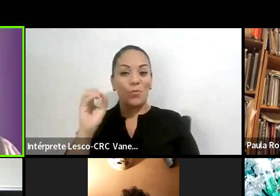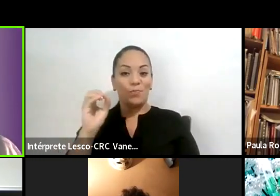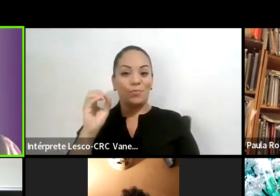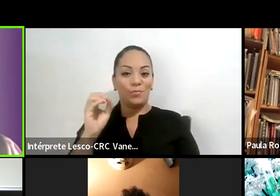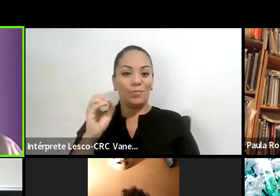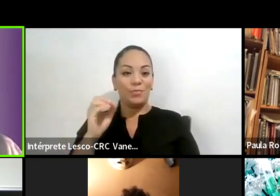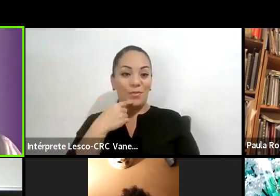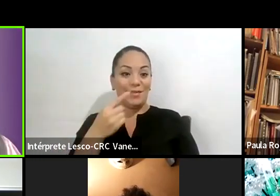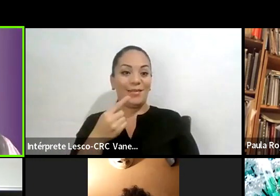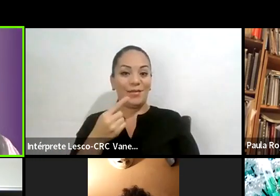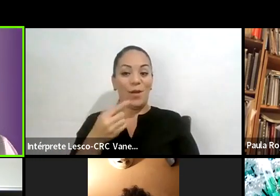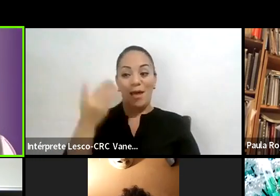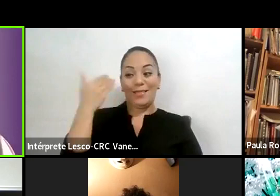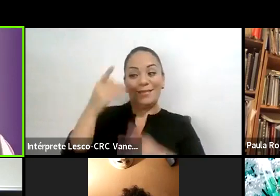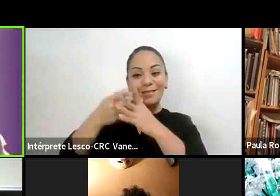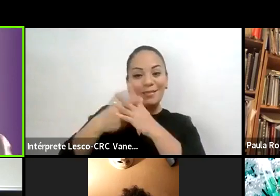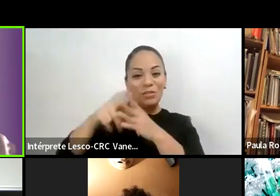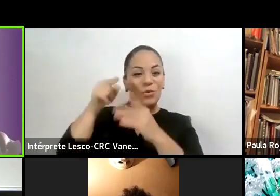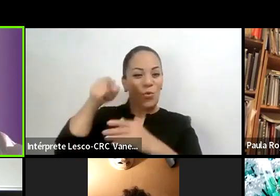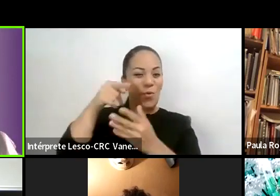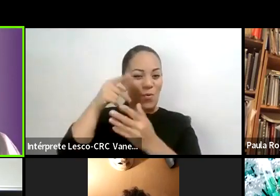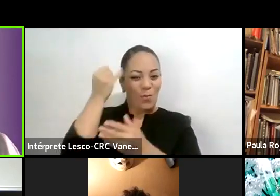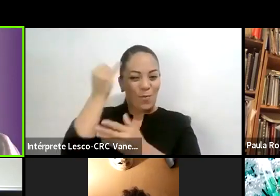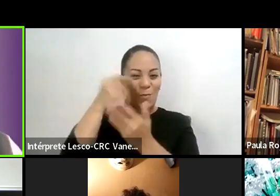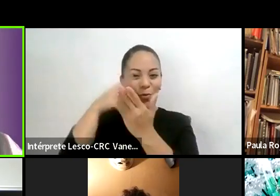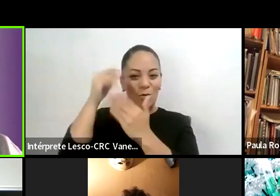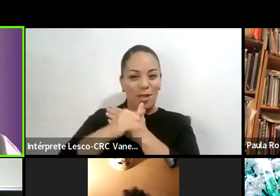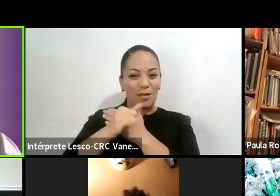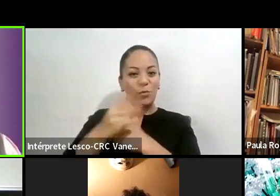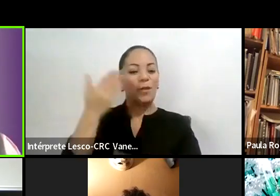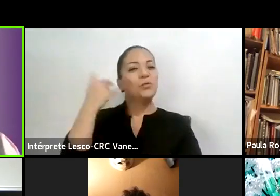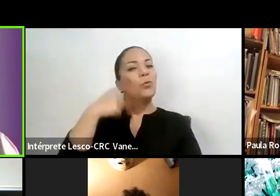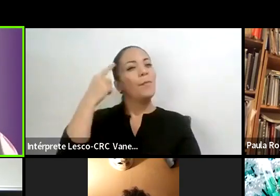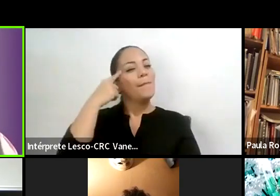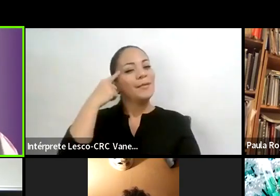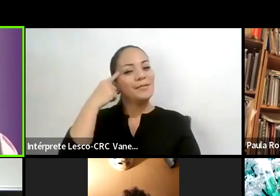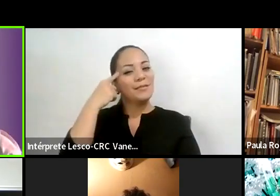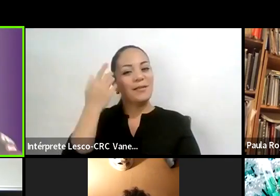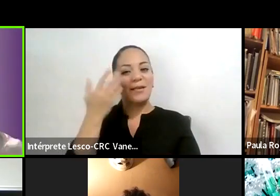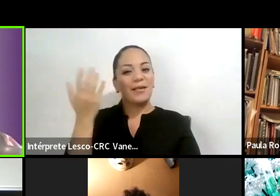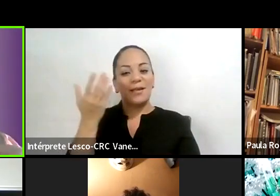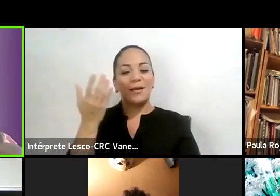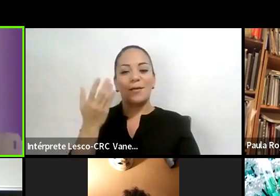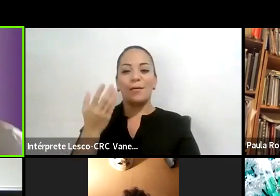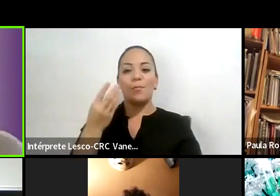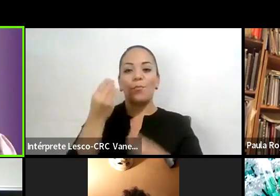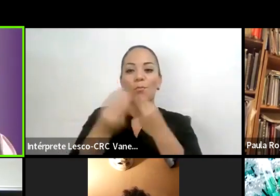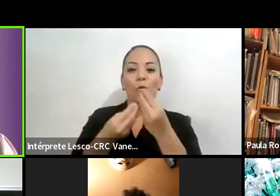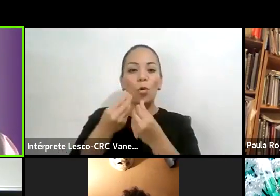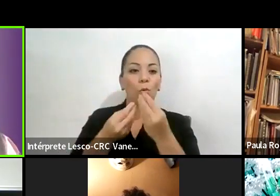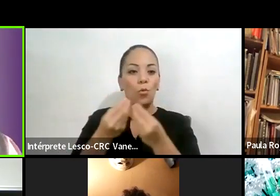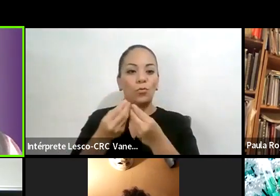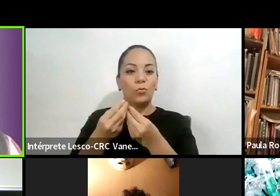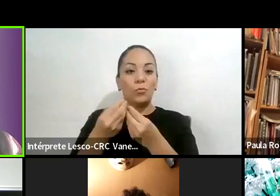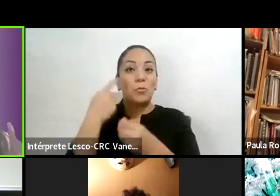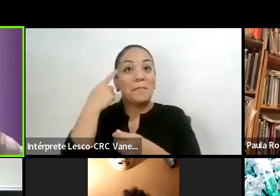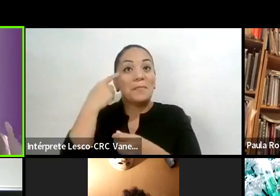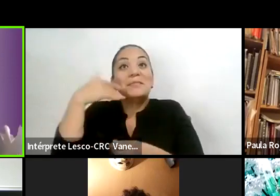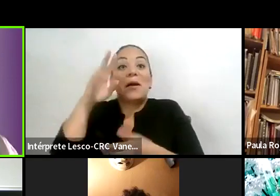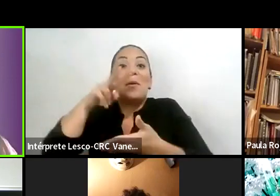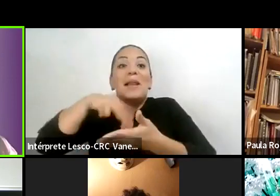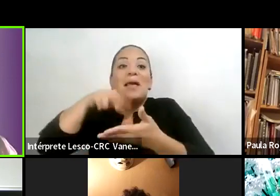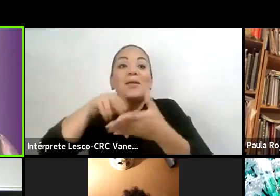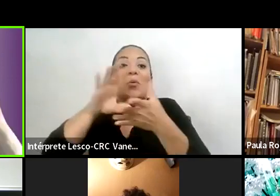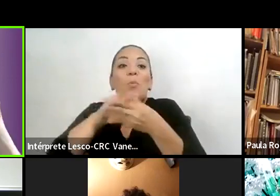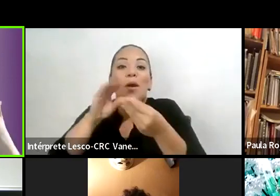el proyecto, en realidad yo siempre pensé que el producto iba a ser leer el cuento, como